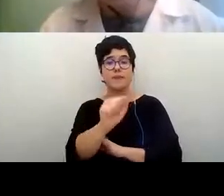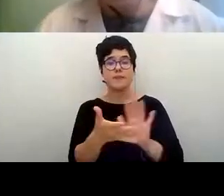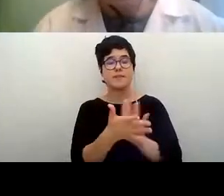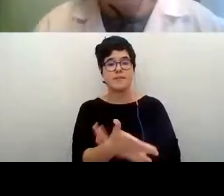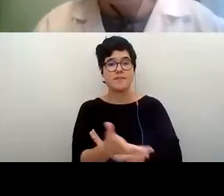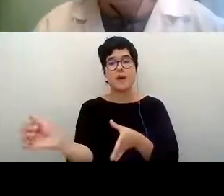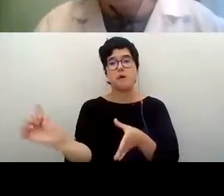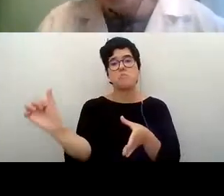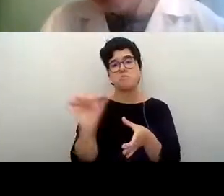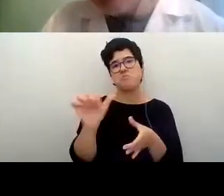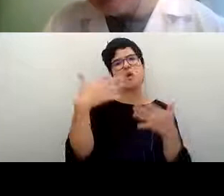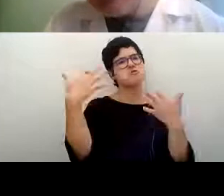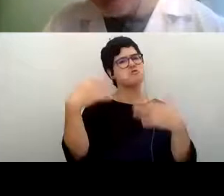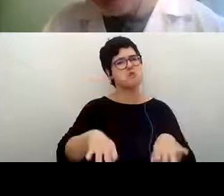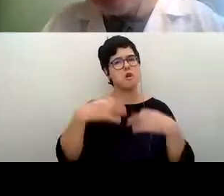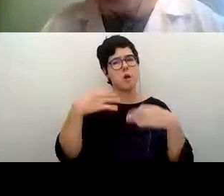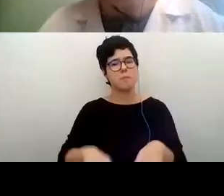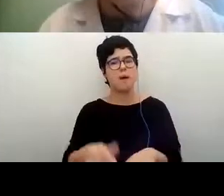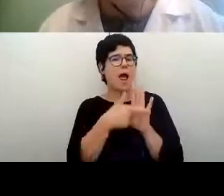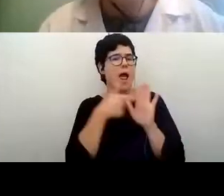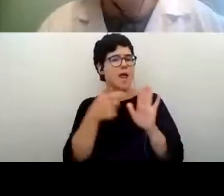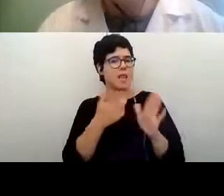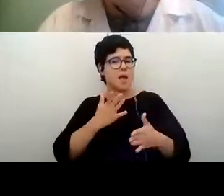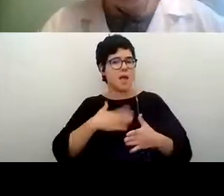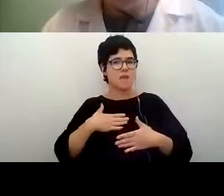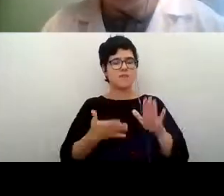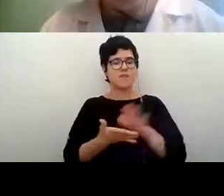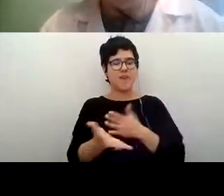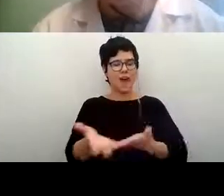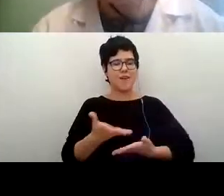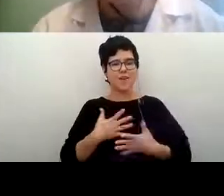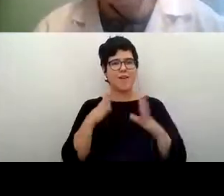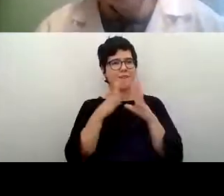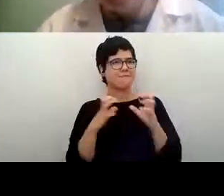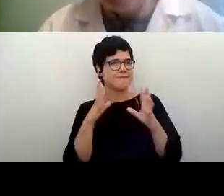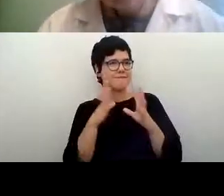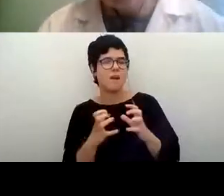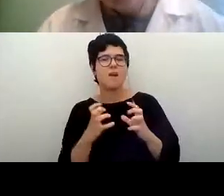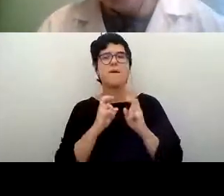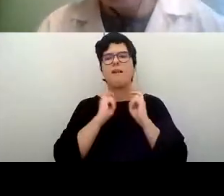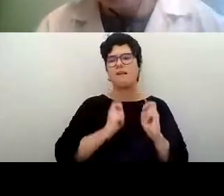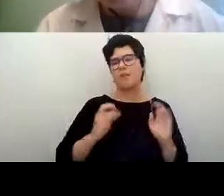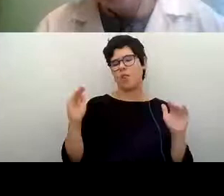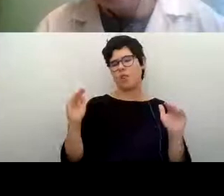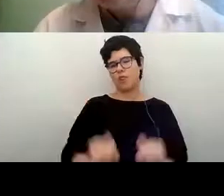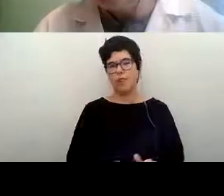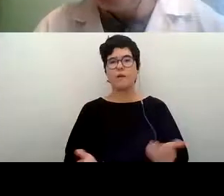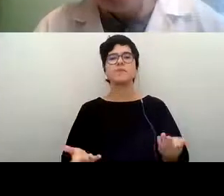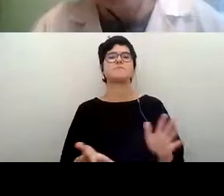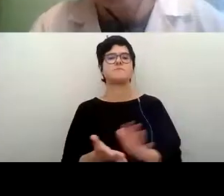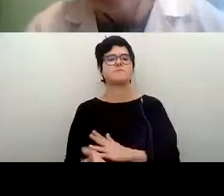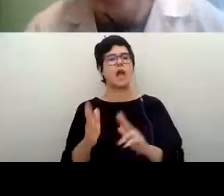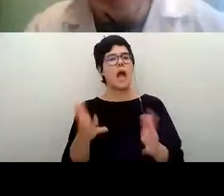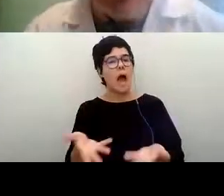ánimo, nos va a permitir adaptarnos a la adversidad, nos va a disminuir el estrés y nos va a permitir estar pues